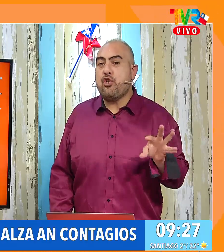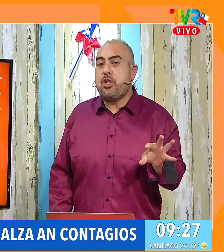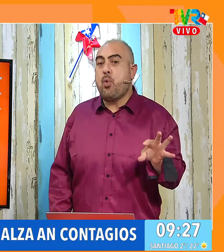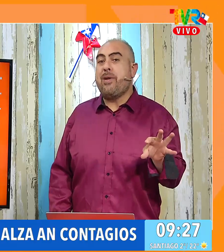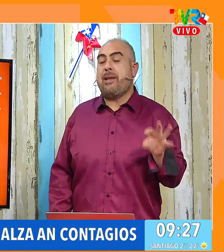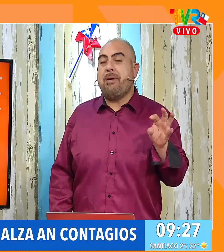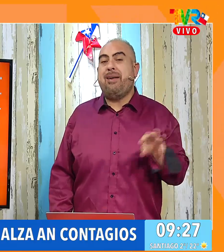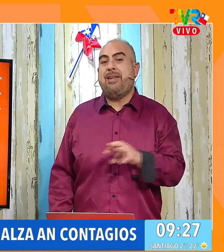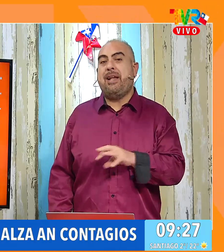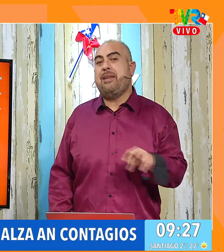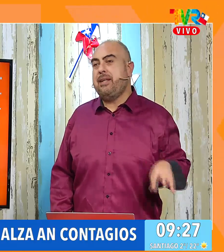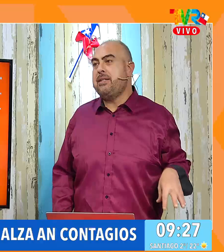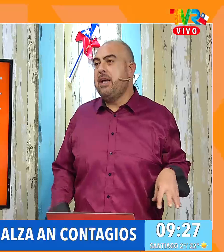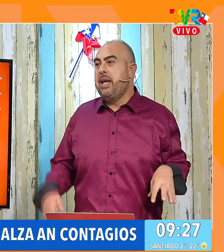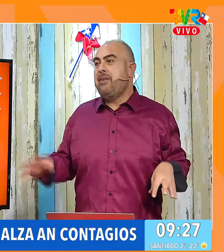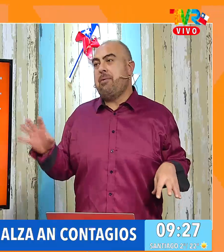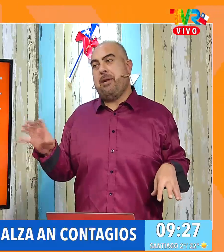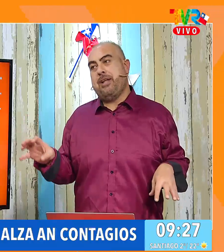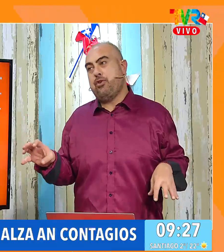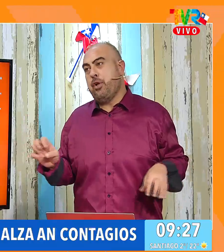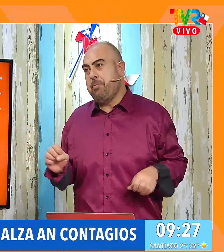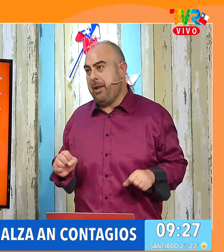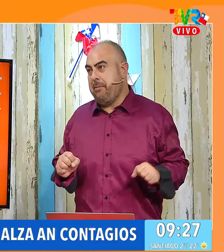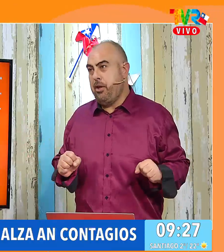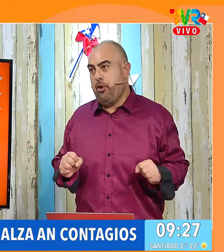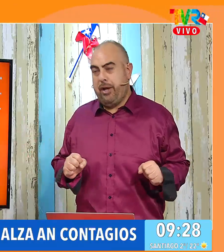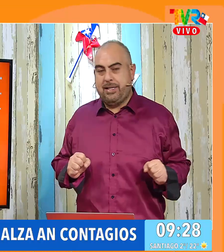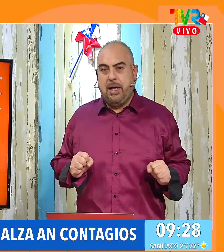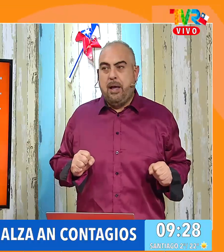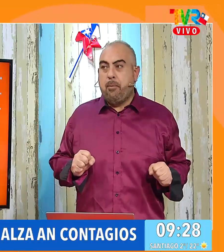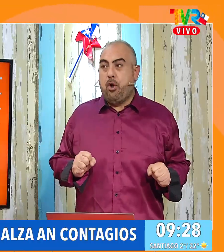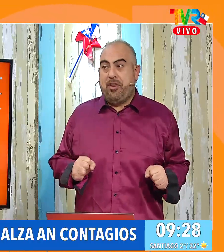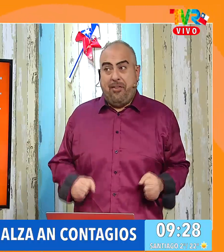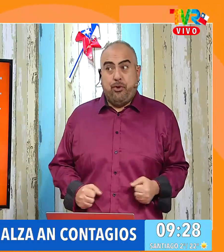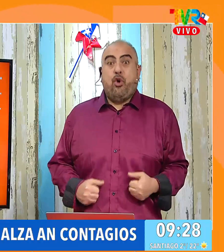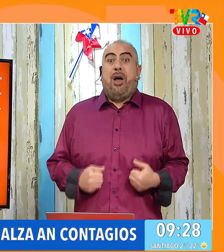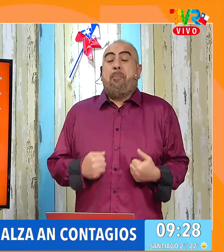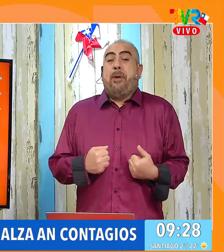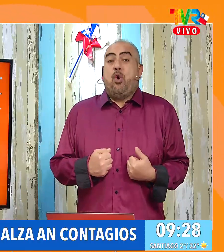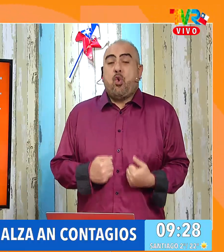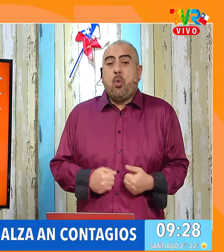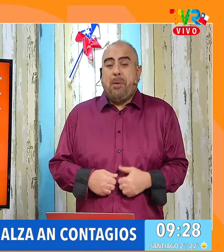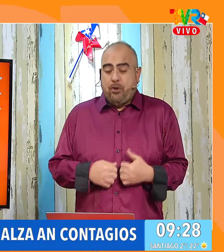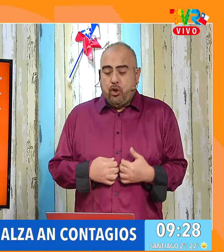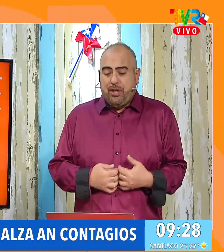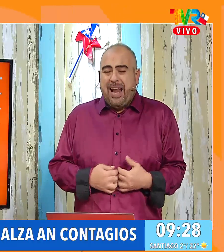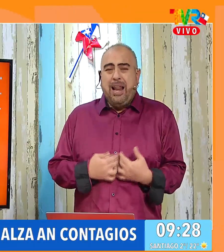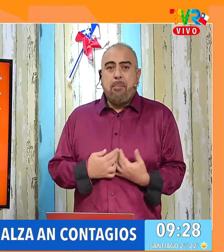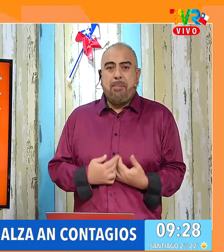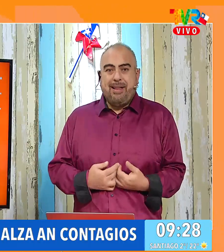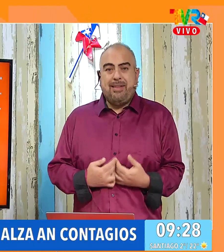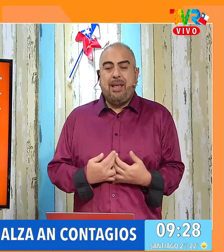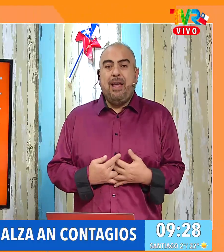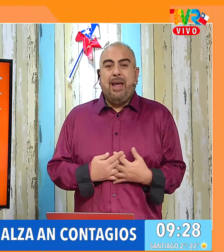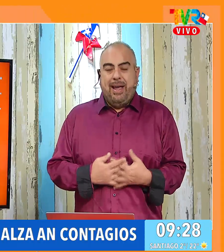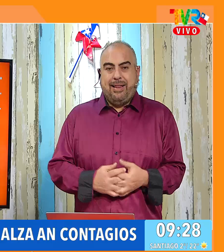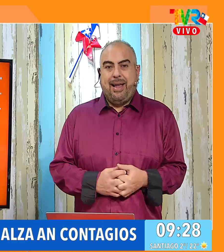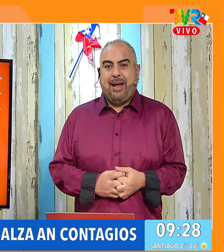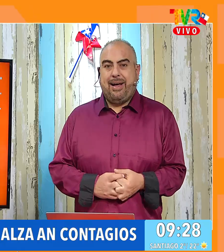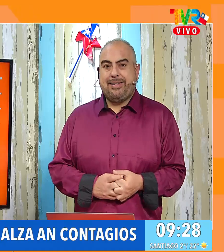de 250 mil habitantes y Valparaíso tiene un par de millones. Por lo tanto, preocupa totalmente